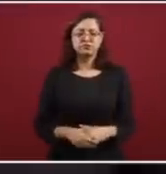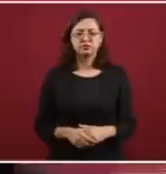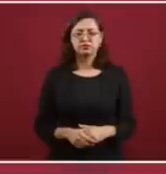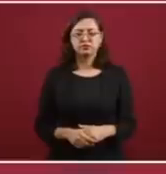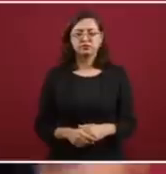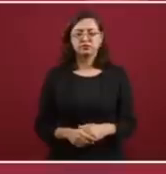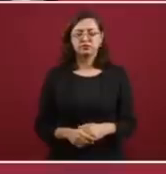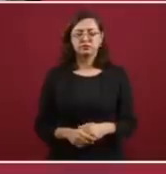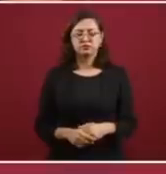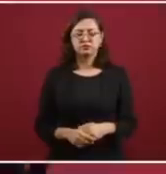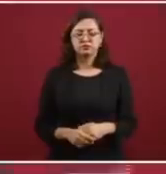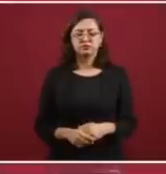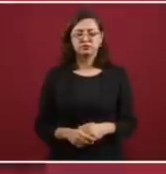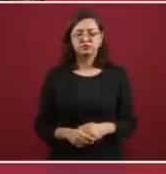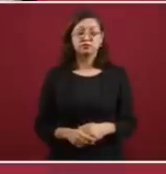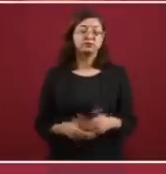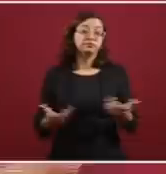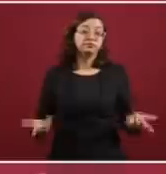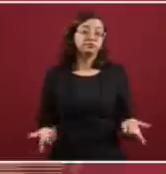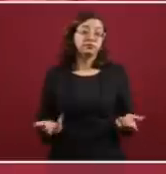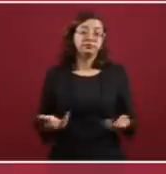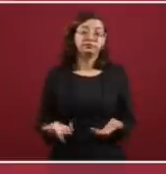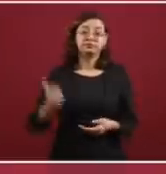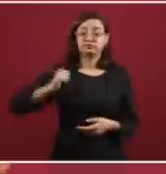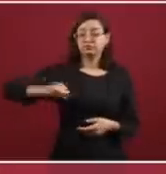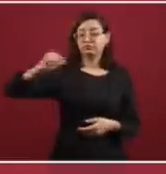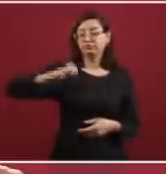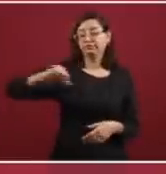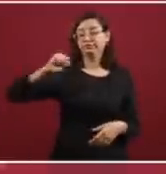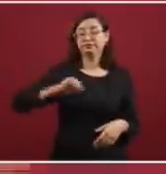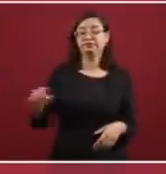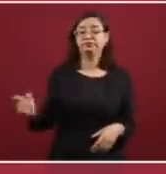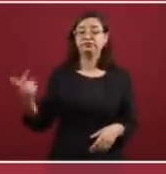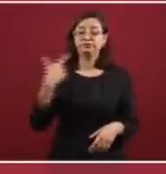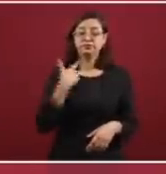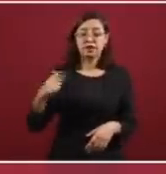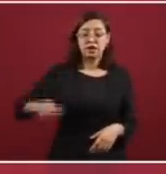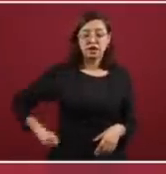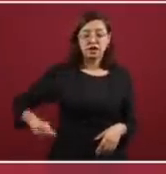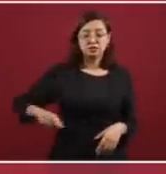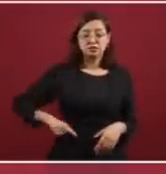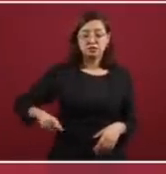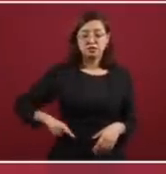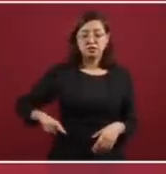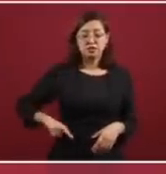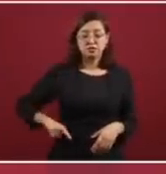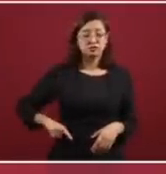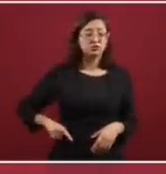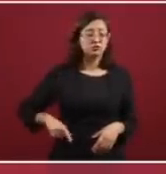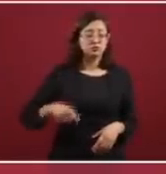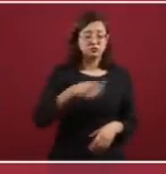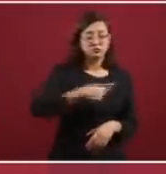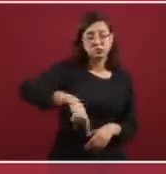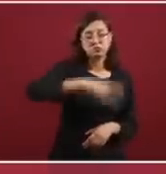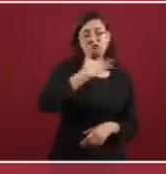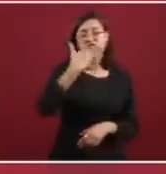Hacer lo que se hacía antes, de reprimir,